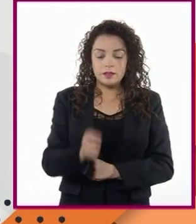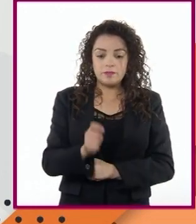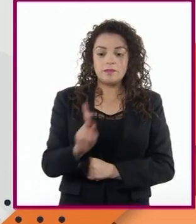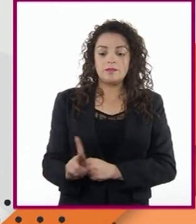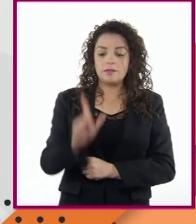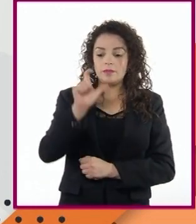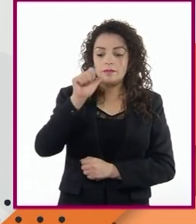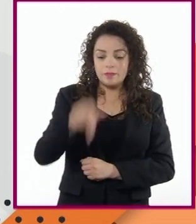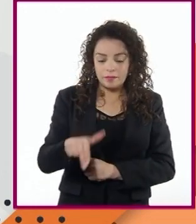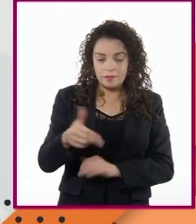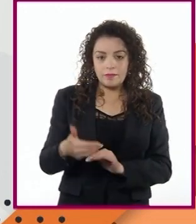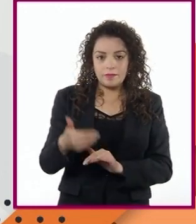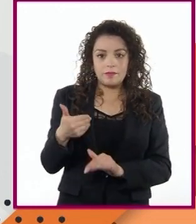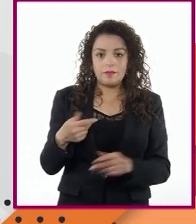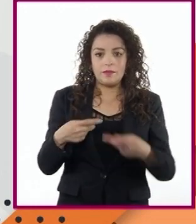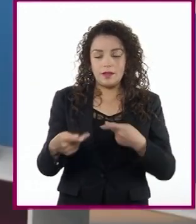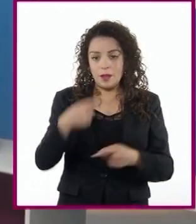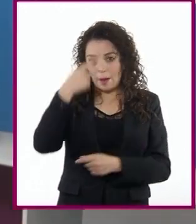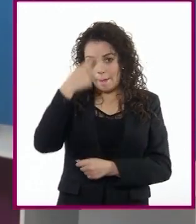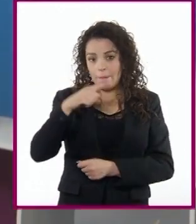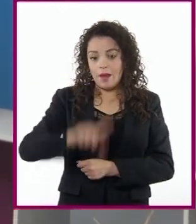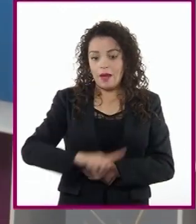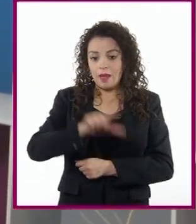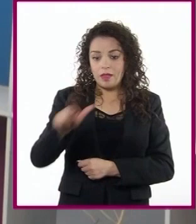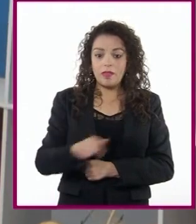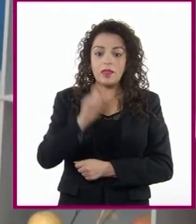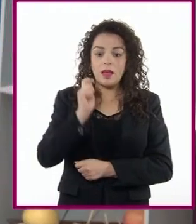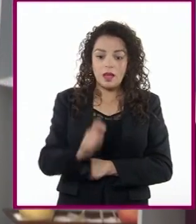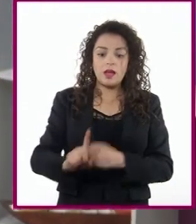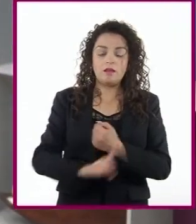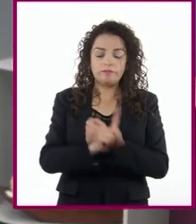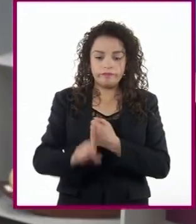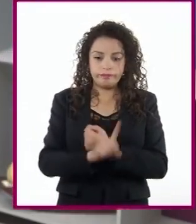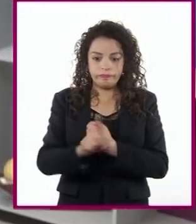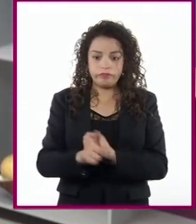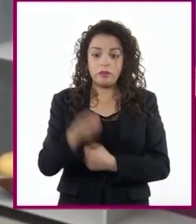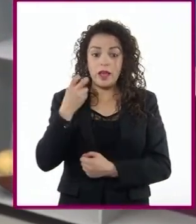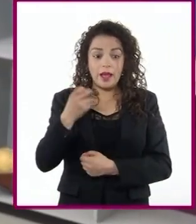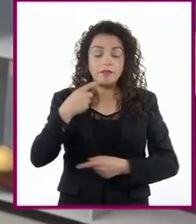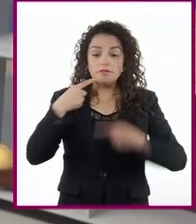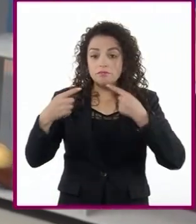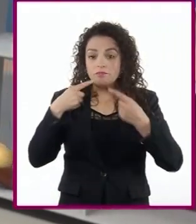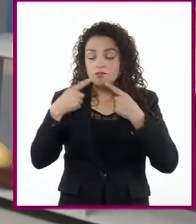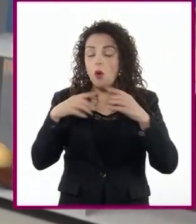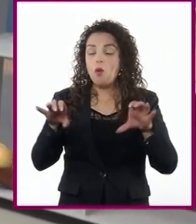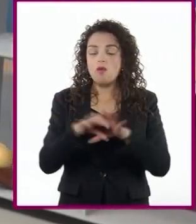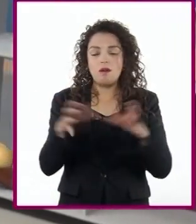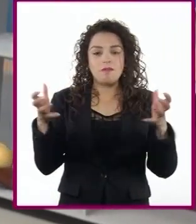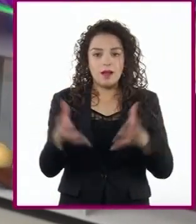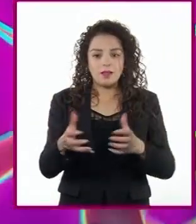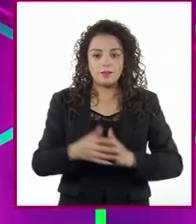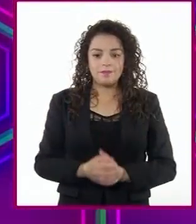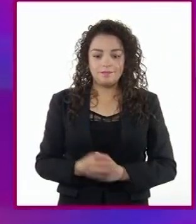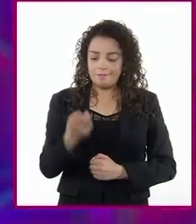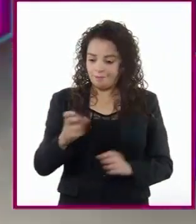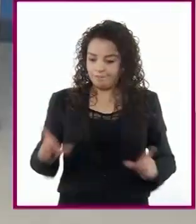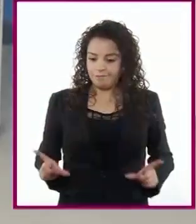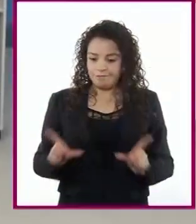planeación de un escenario post-conflicto y la madurez con la que se aborden los diálogos. Hasta aquí la lectura.